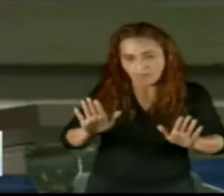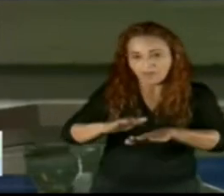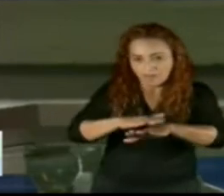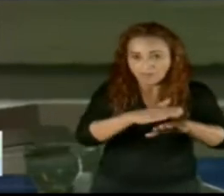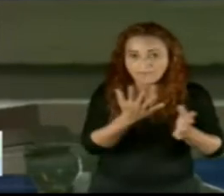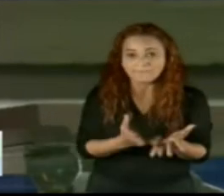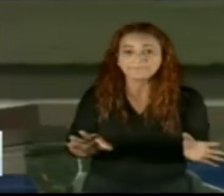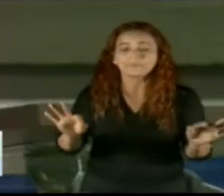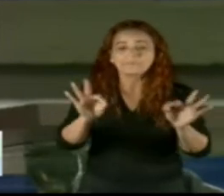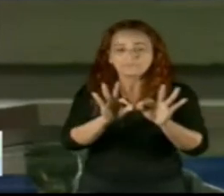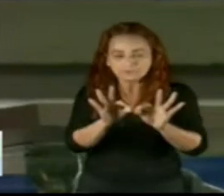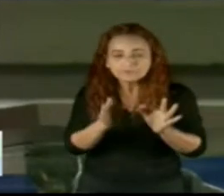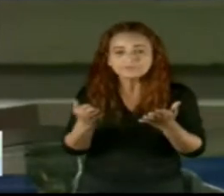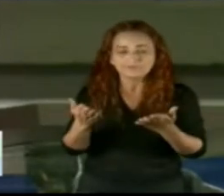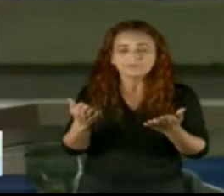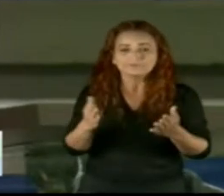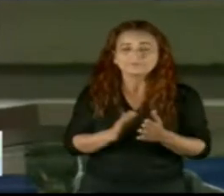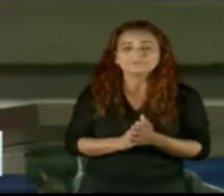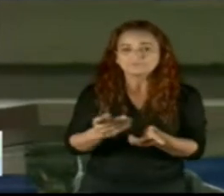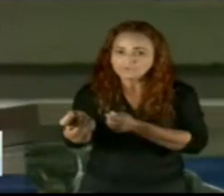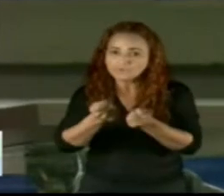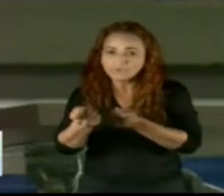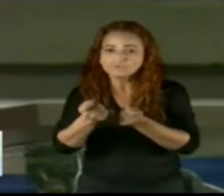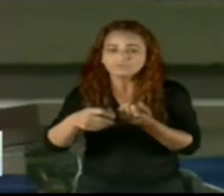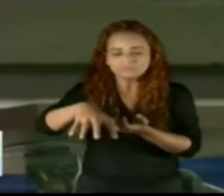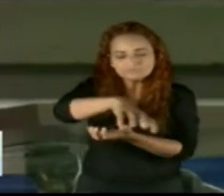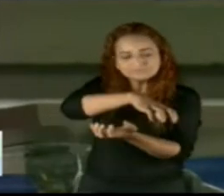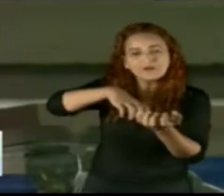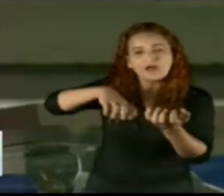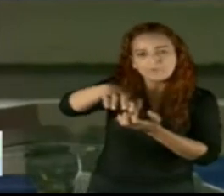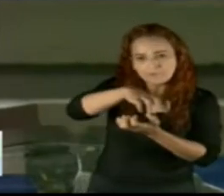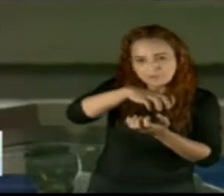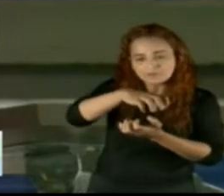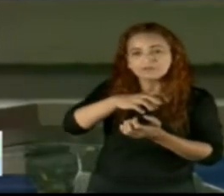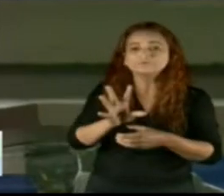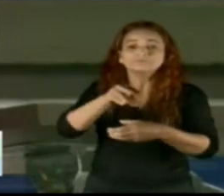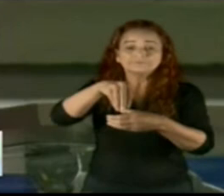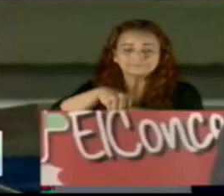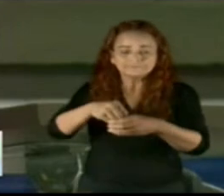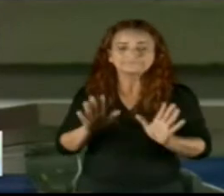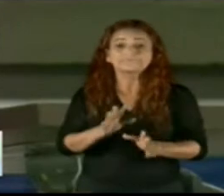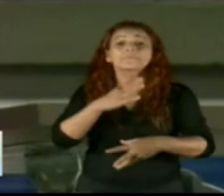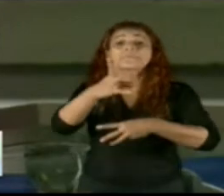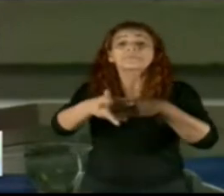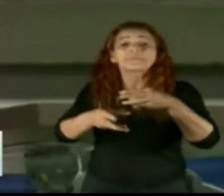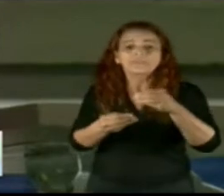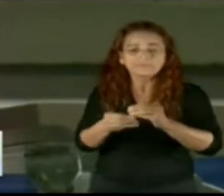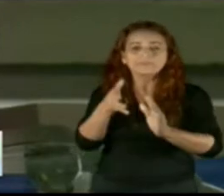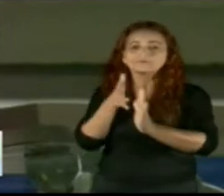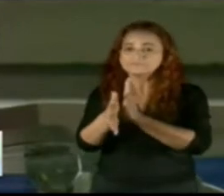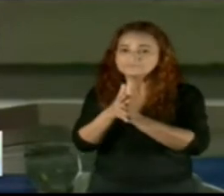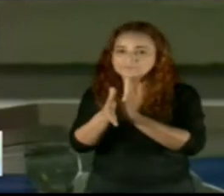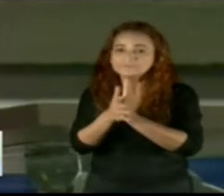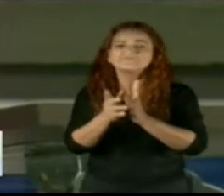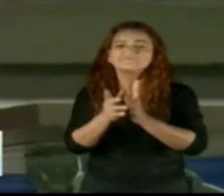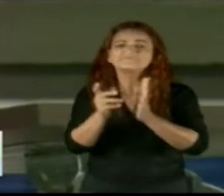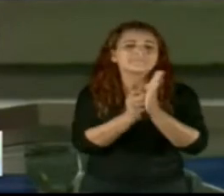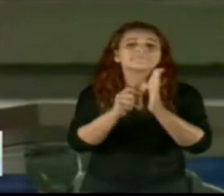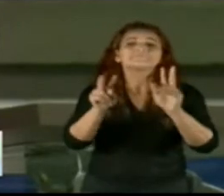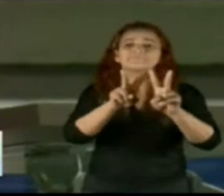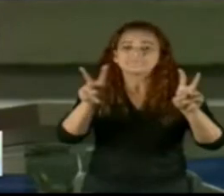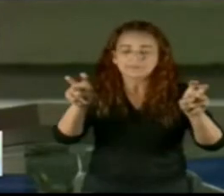por supuesto, el manejo ambiental que lo conlleva. También hay que hablar del siguiente